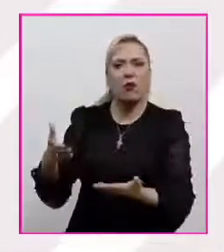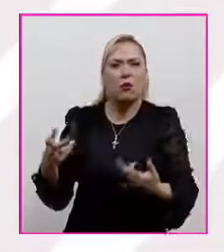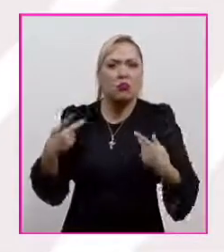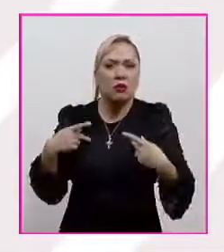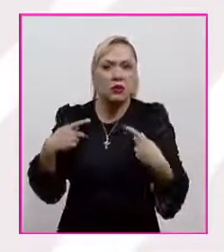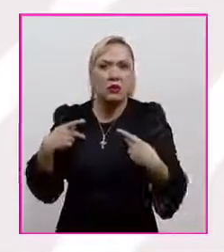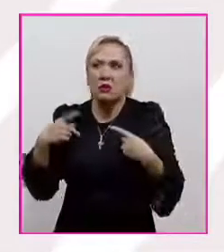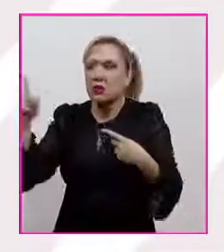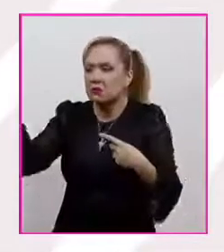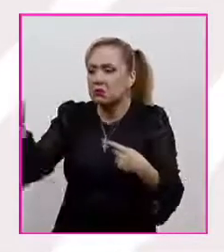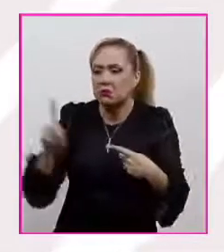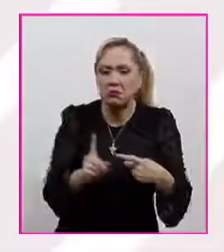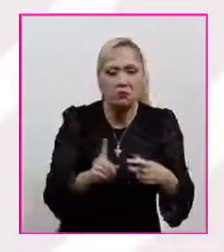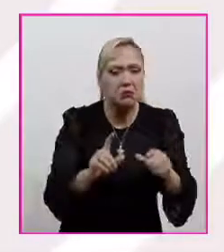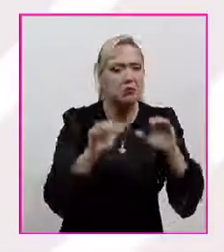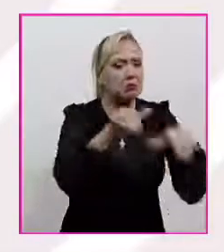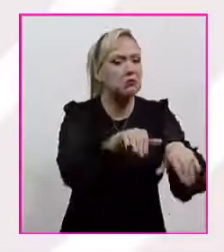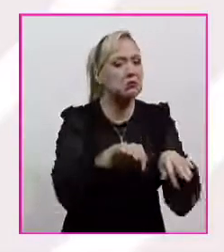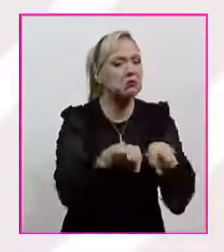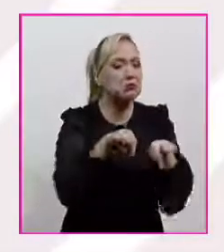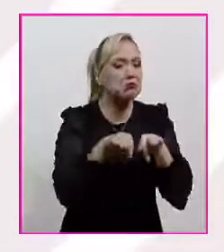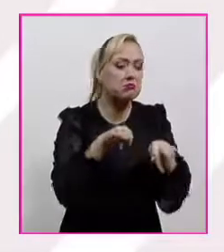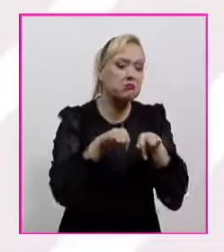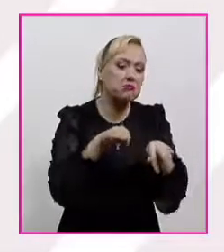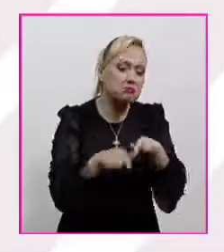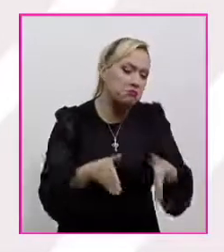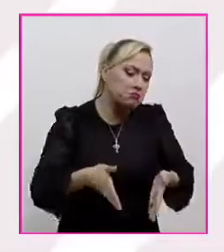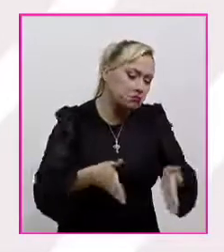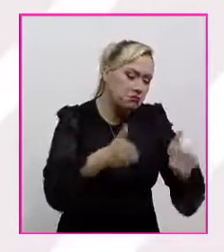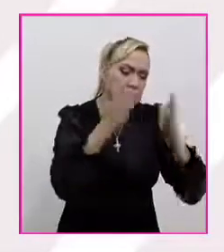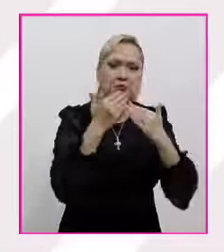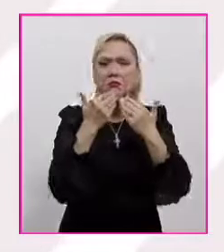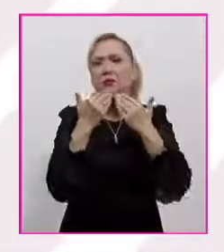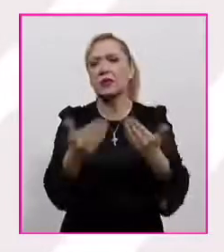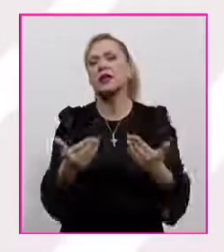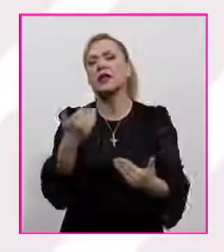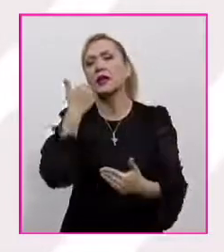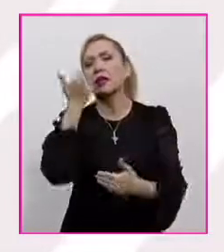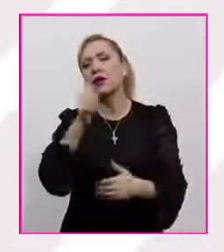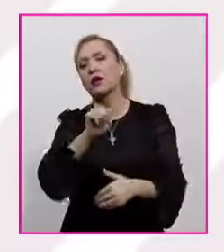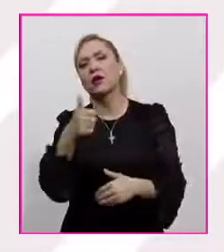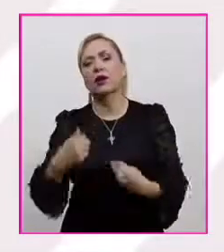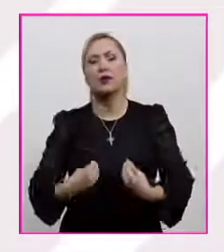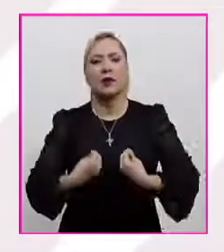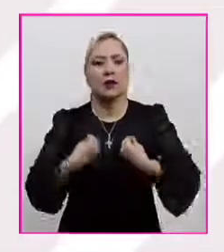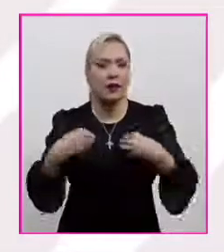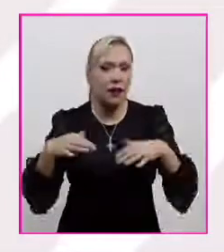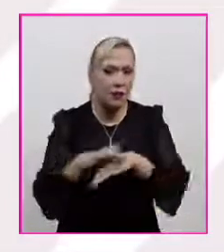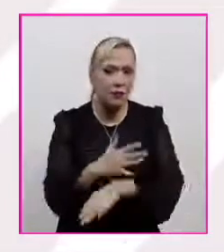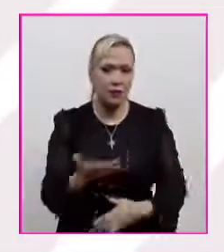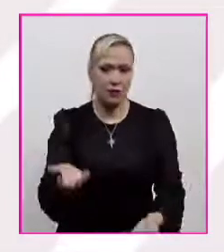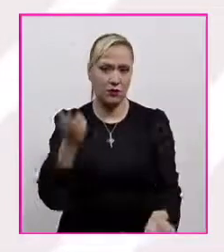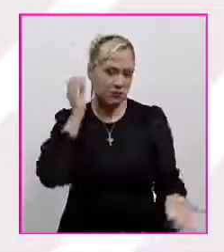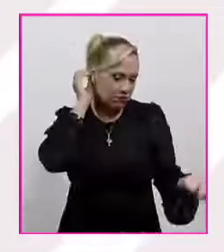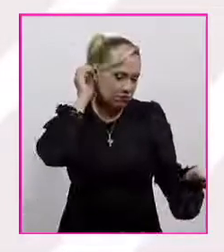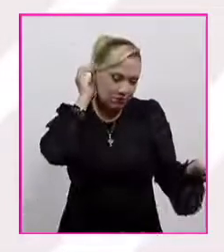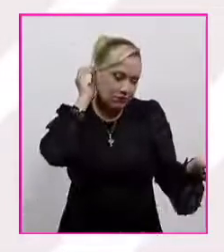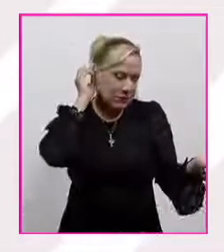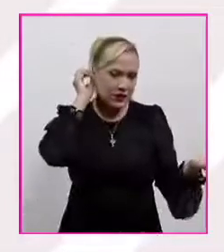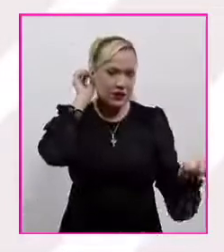insertó socialmente como cualquier otra que lo que quería era justamente eso, ¿no? Buscar otro tipo de vida. Y no necesitamos